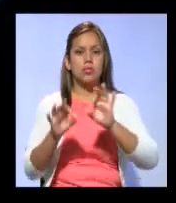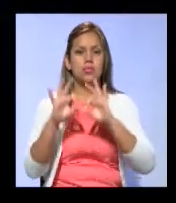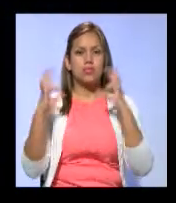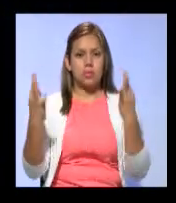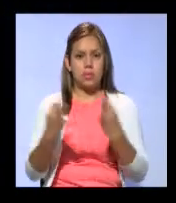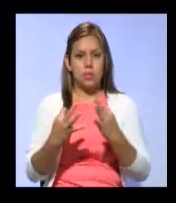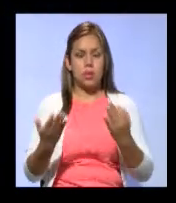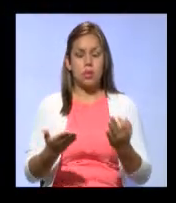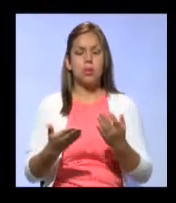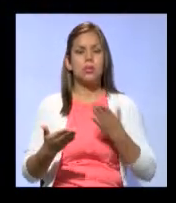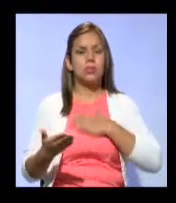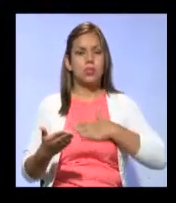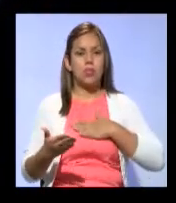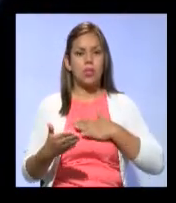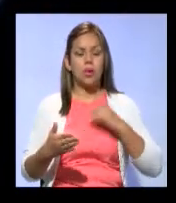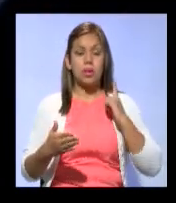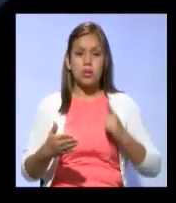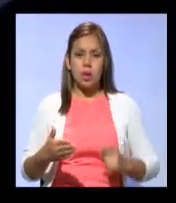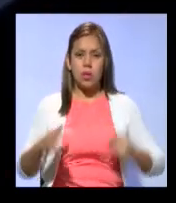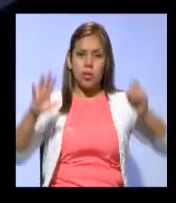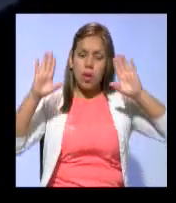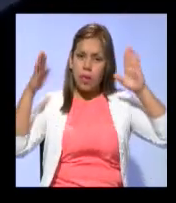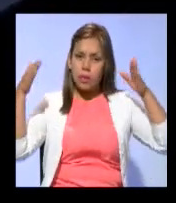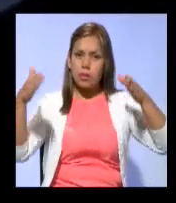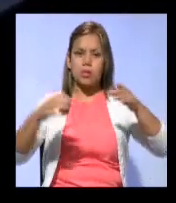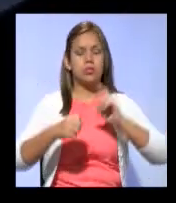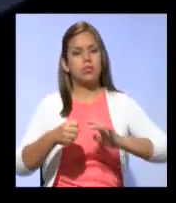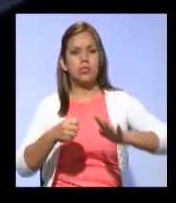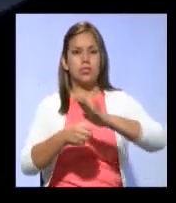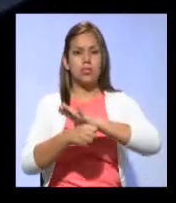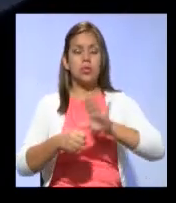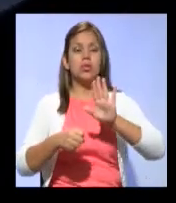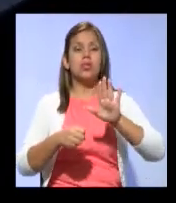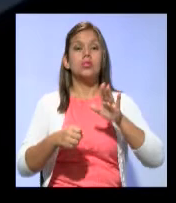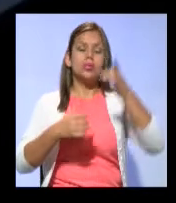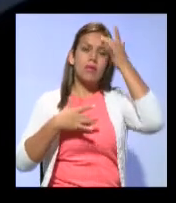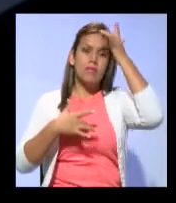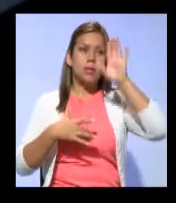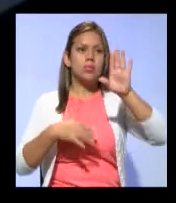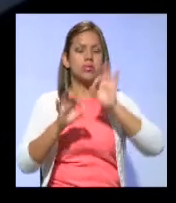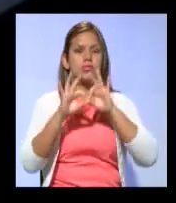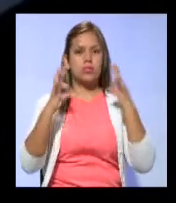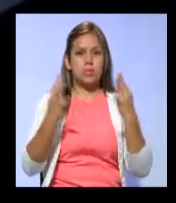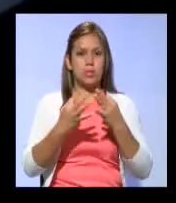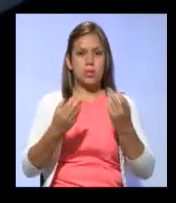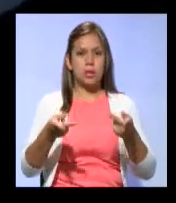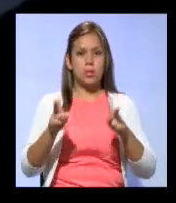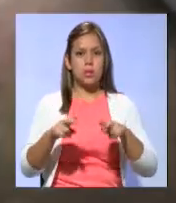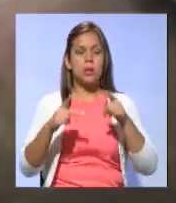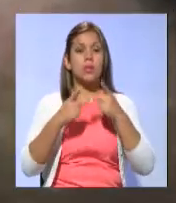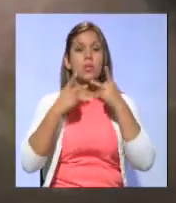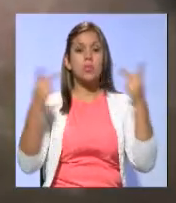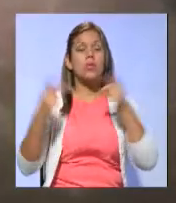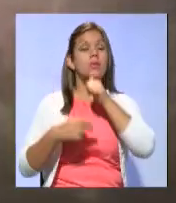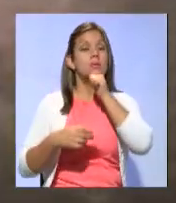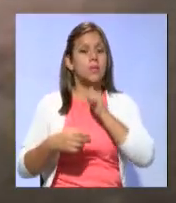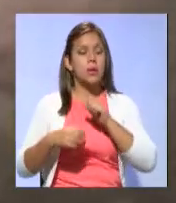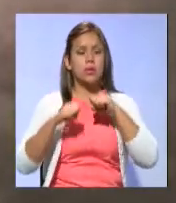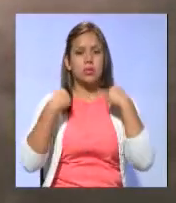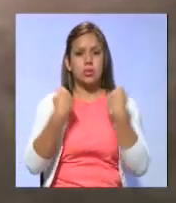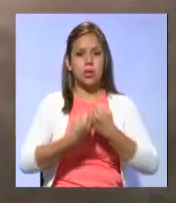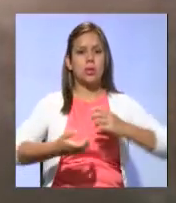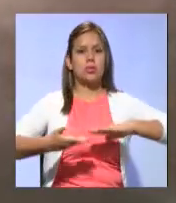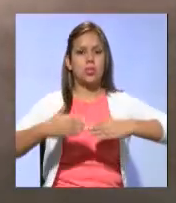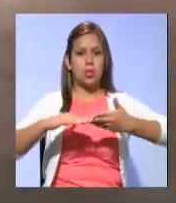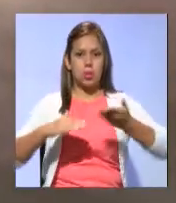tanto, humanizar la salud, atender de manera integral al paciente y a sus familias, articular actores públicos, privados, sociales y